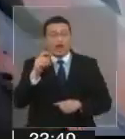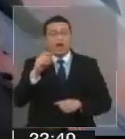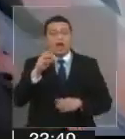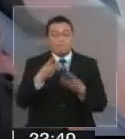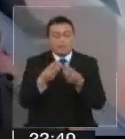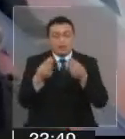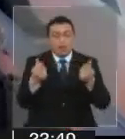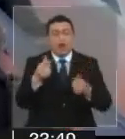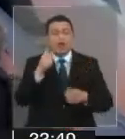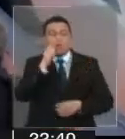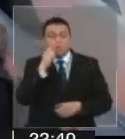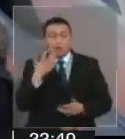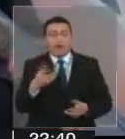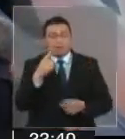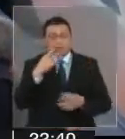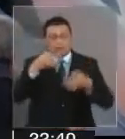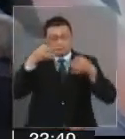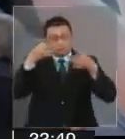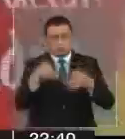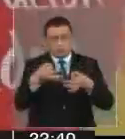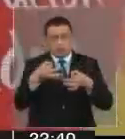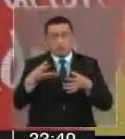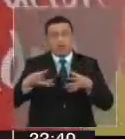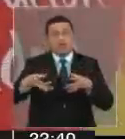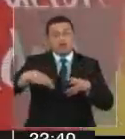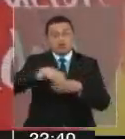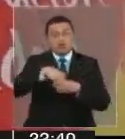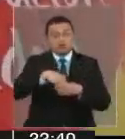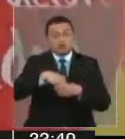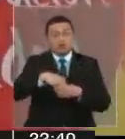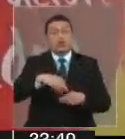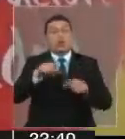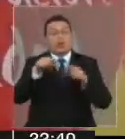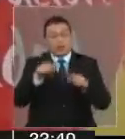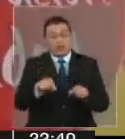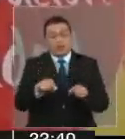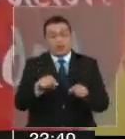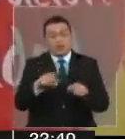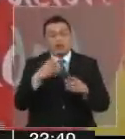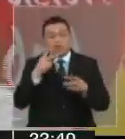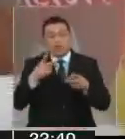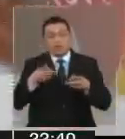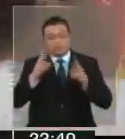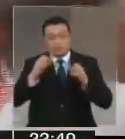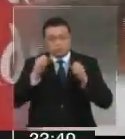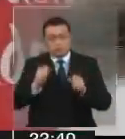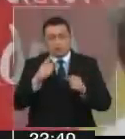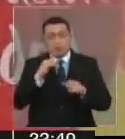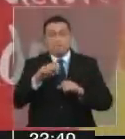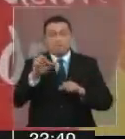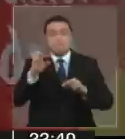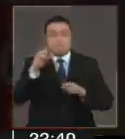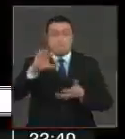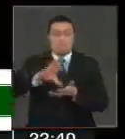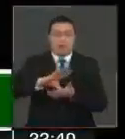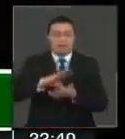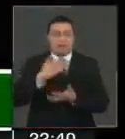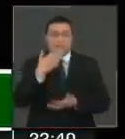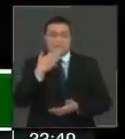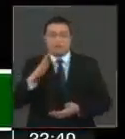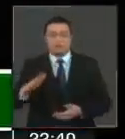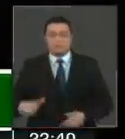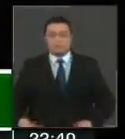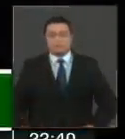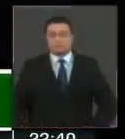humana, ¿cierto? En la certeza de que la inclusión es indispensable para poder tener un país sustentable. La